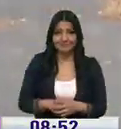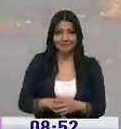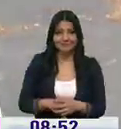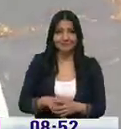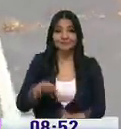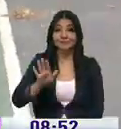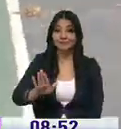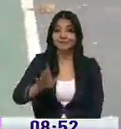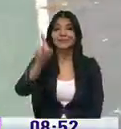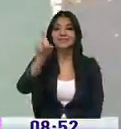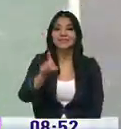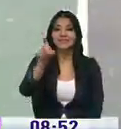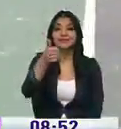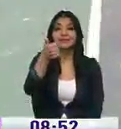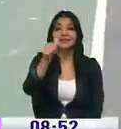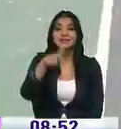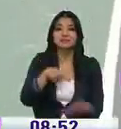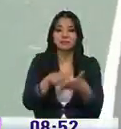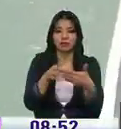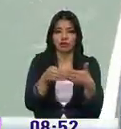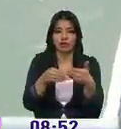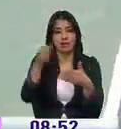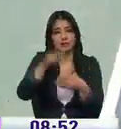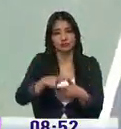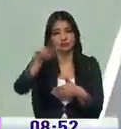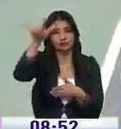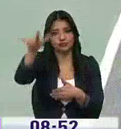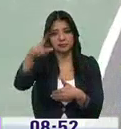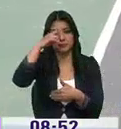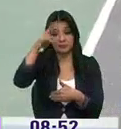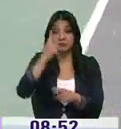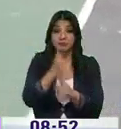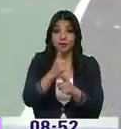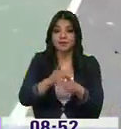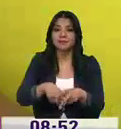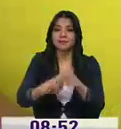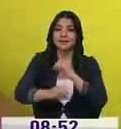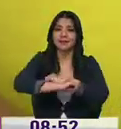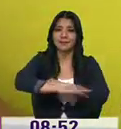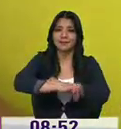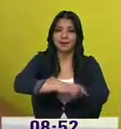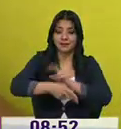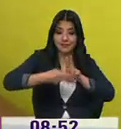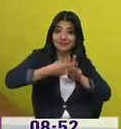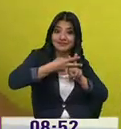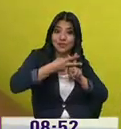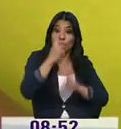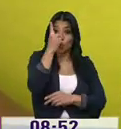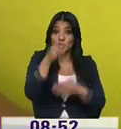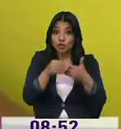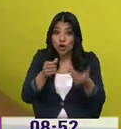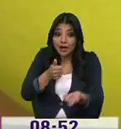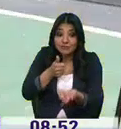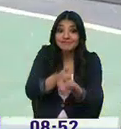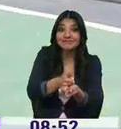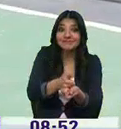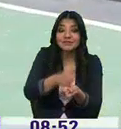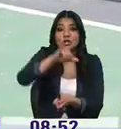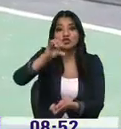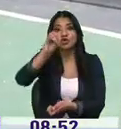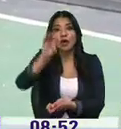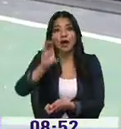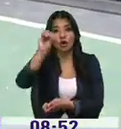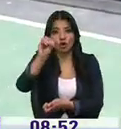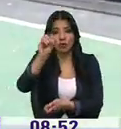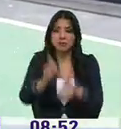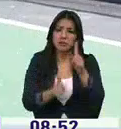familia necesitan $10,000 para viajar. Por ello han emprendido una campaña denominada $1 por Joao. La idea es que la gente